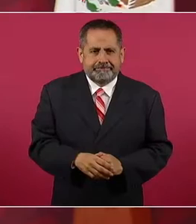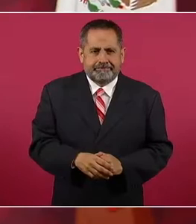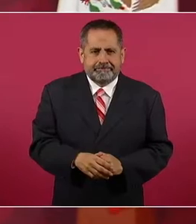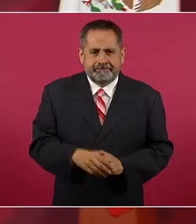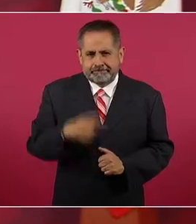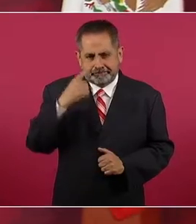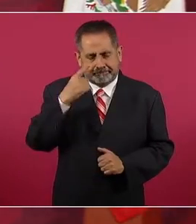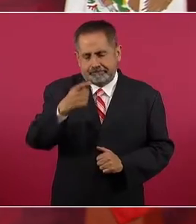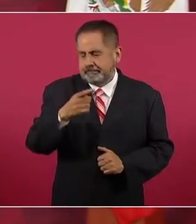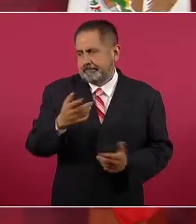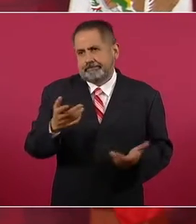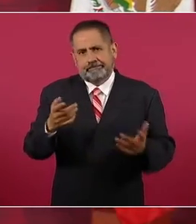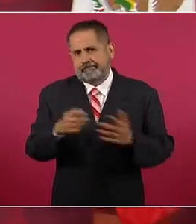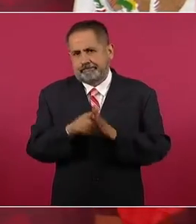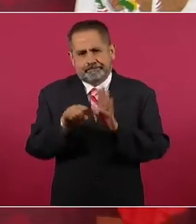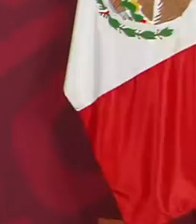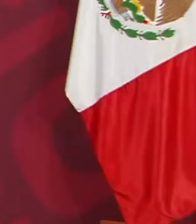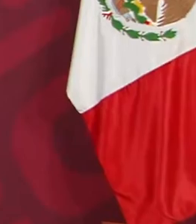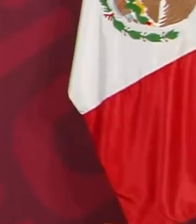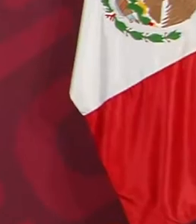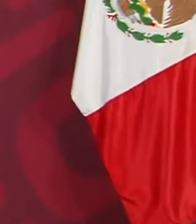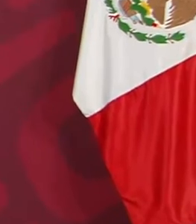Y van a terminar